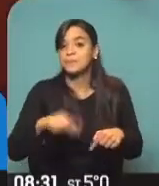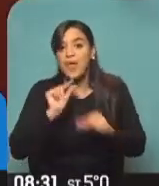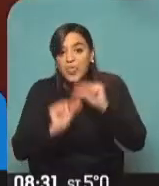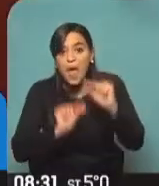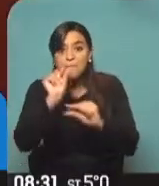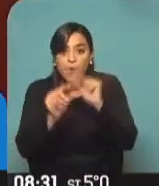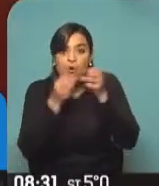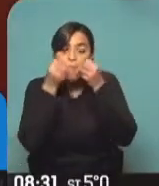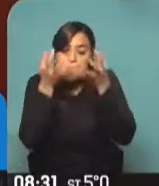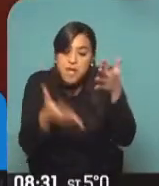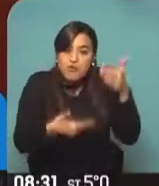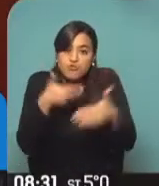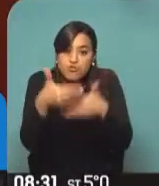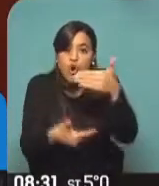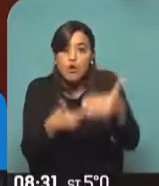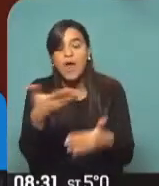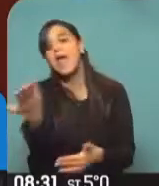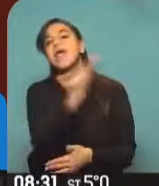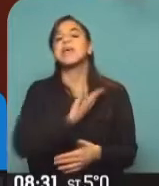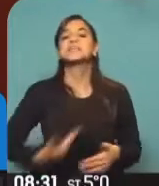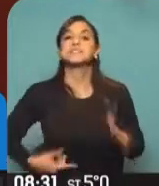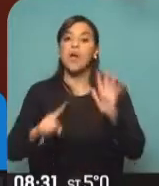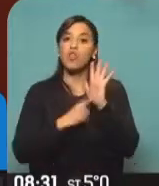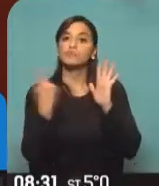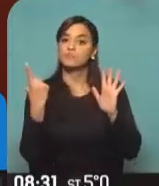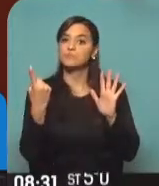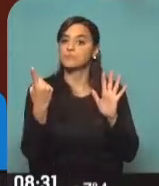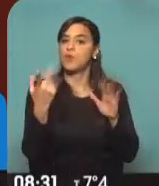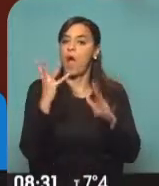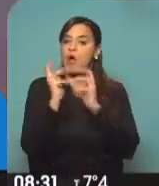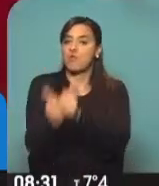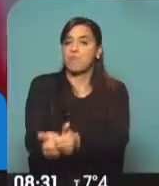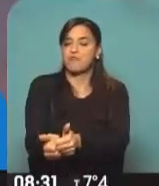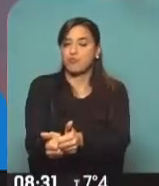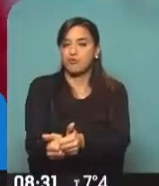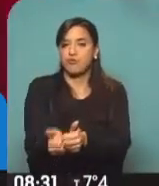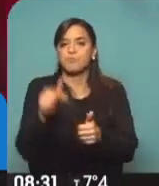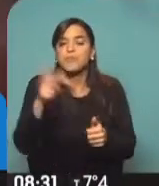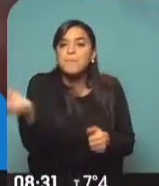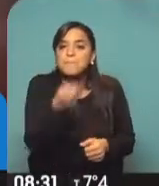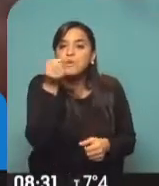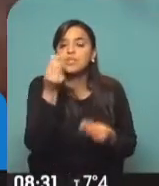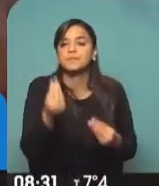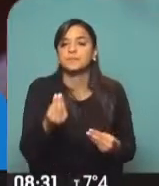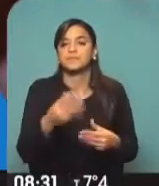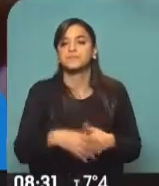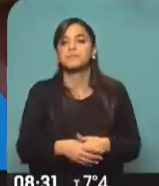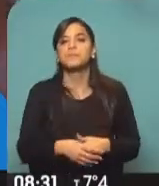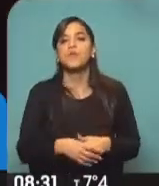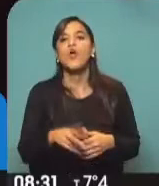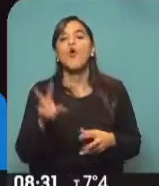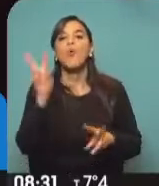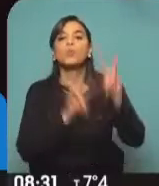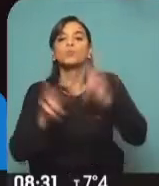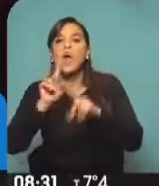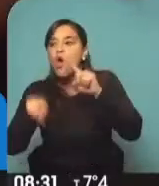poco se empieza a recuperar que el estado desde la ciudad glosar ya se estuvo cerca y la importancia de no no buscar una